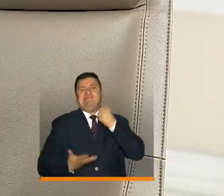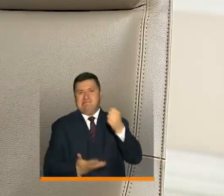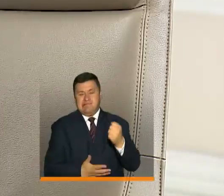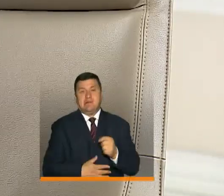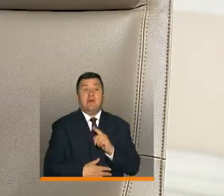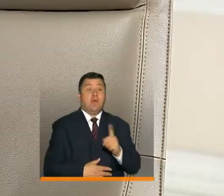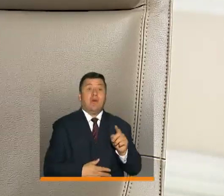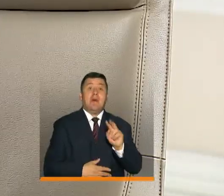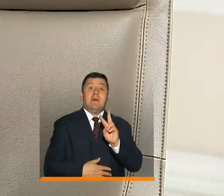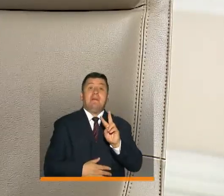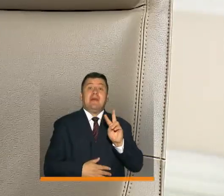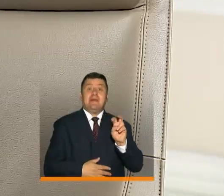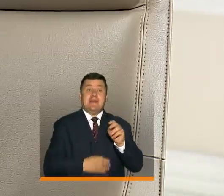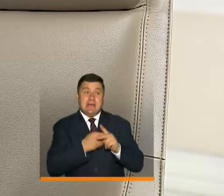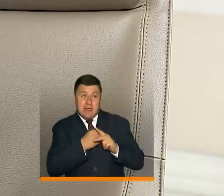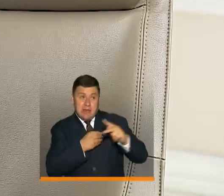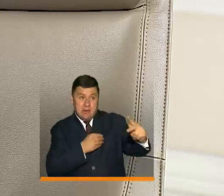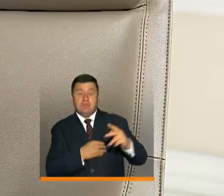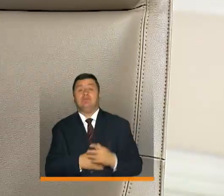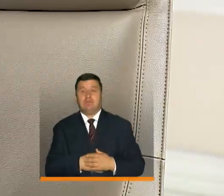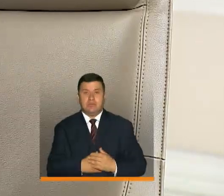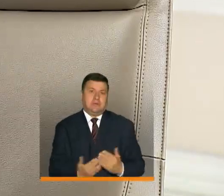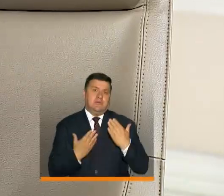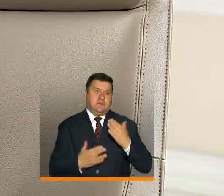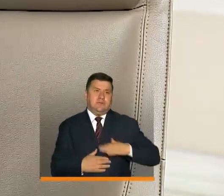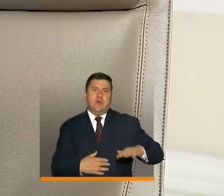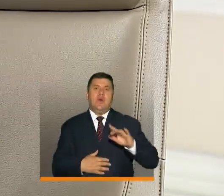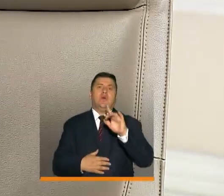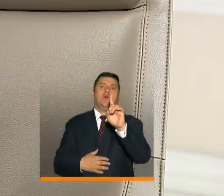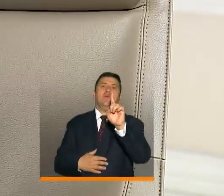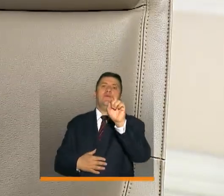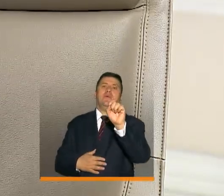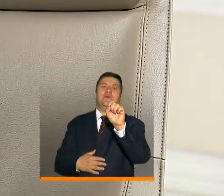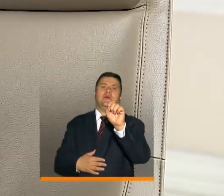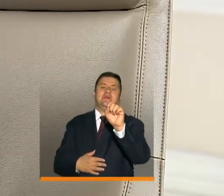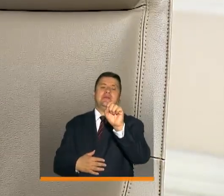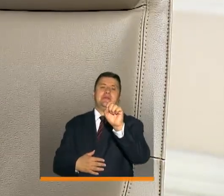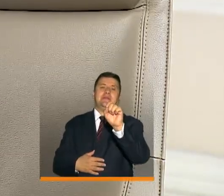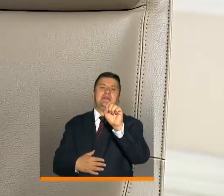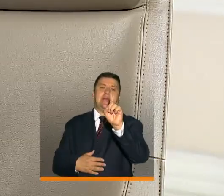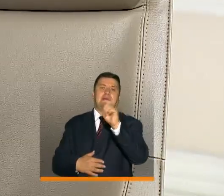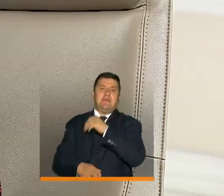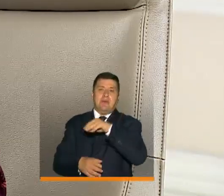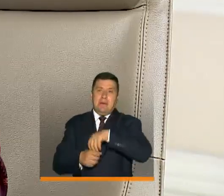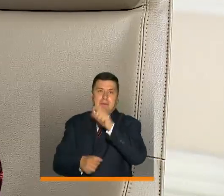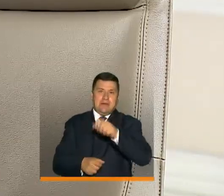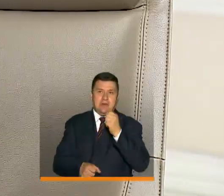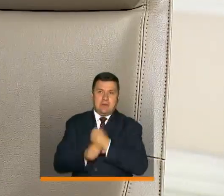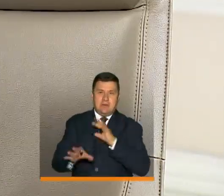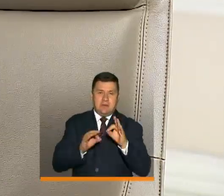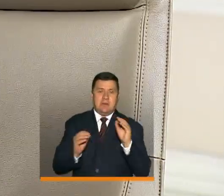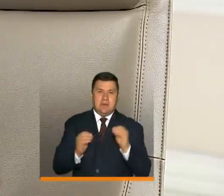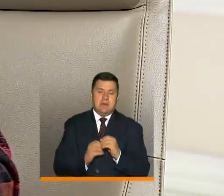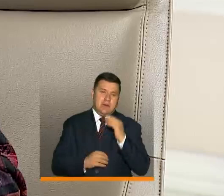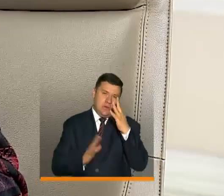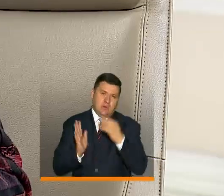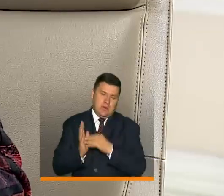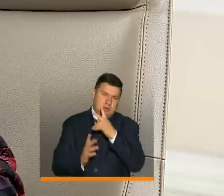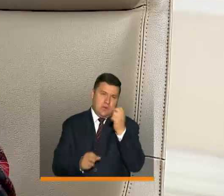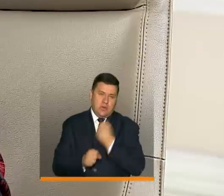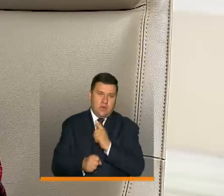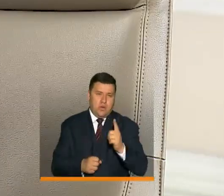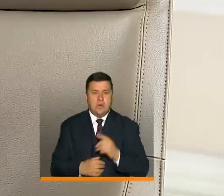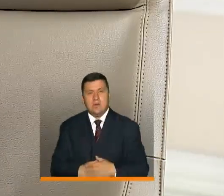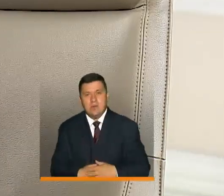son 27 kilómetros de doble calzada, beneficiando a 1.6 millones de habitantes y generando 4.200